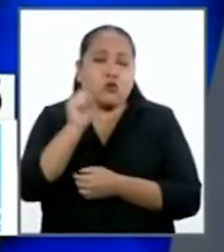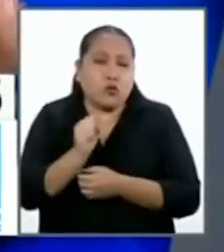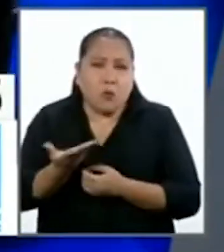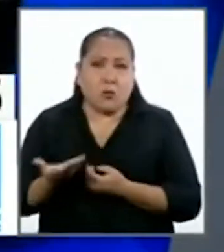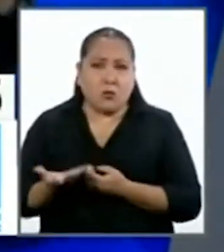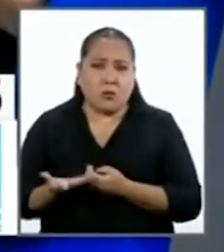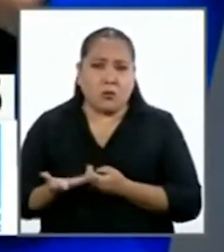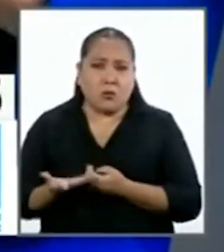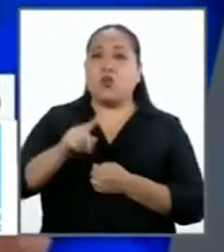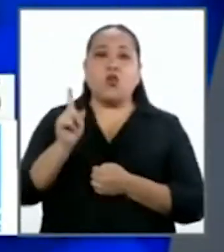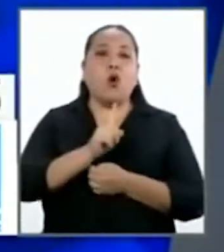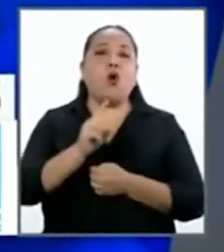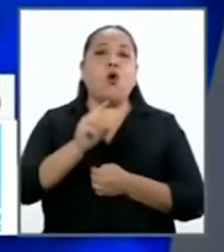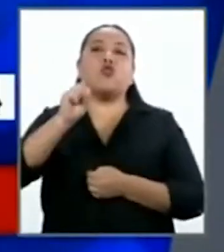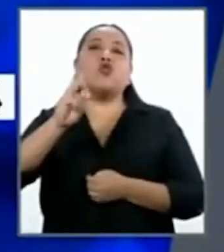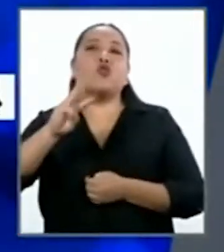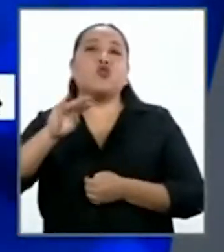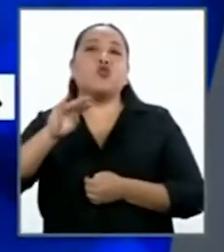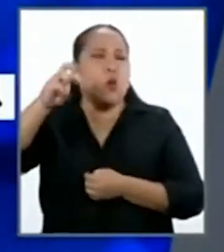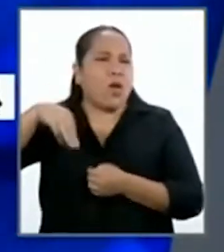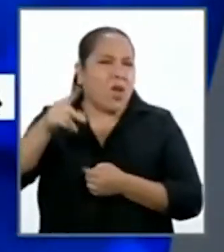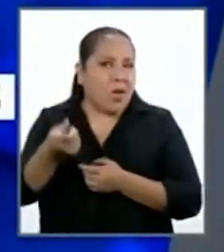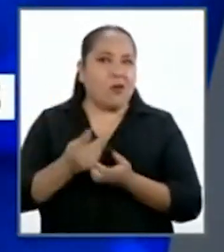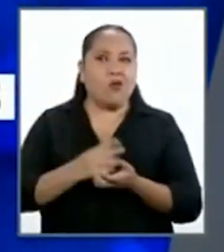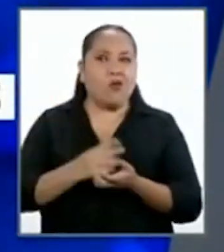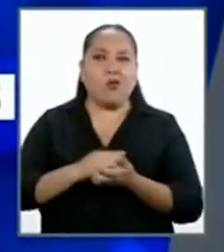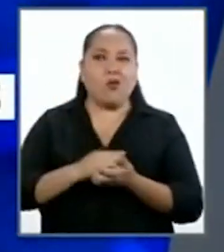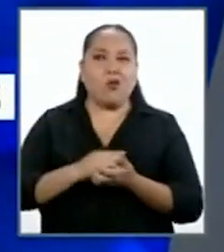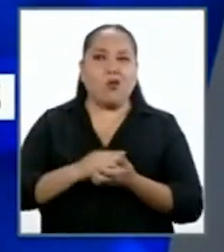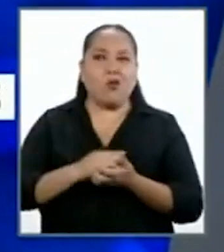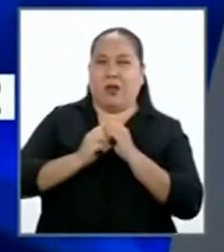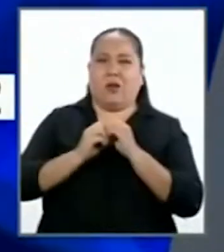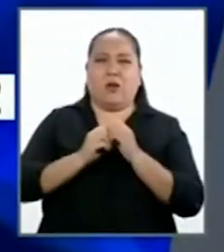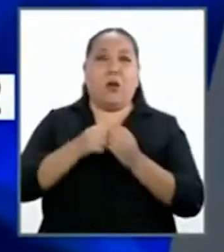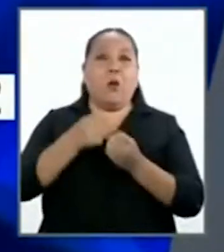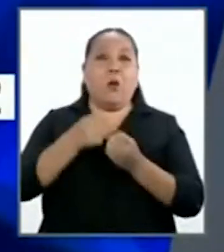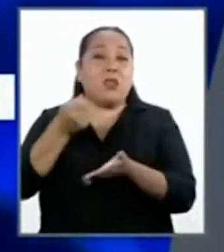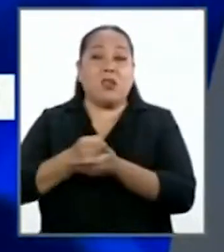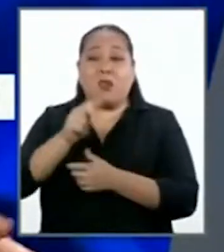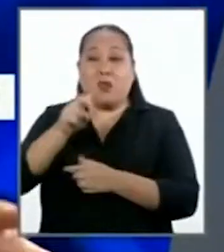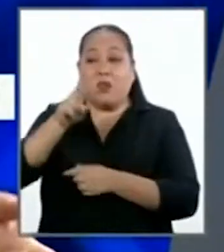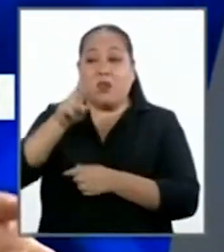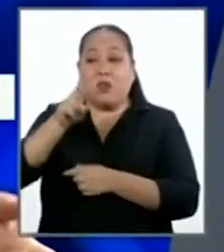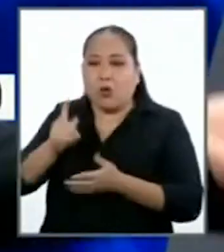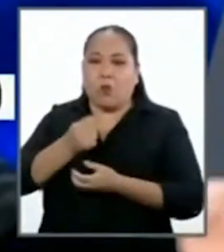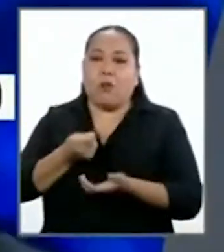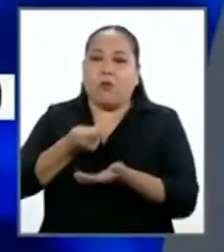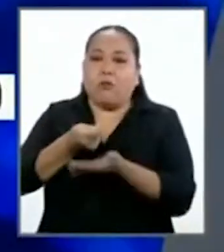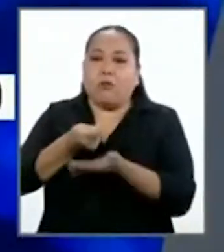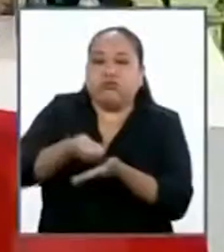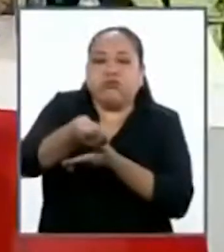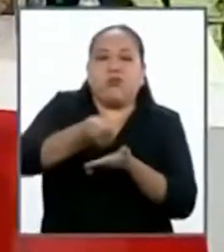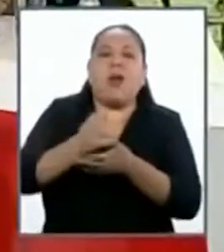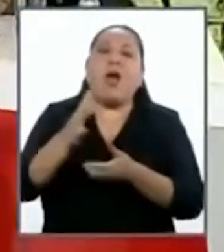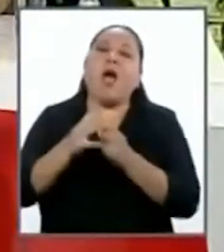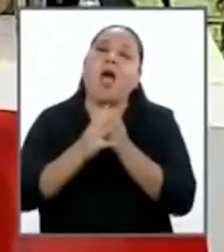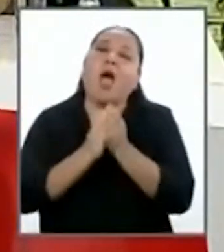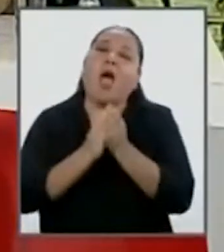no más temas a dedo todo transparente y claro por el dinero que pagamos los peruanos no puede ir